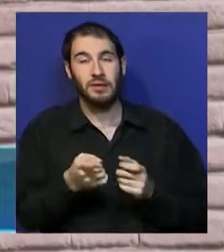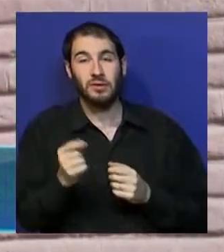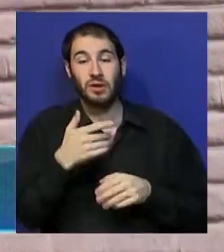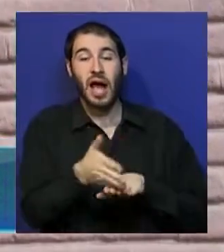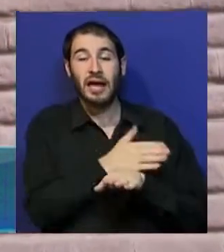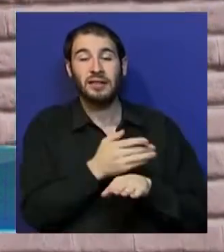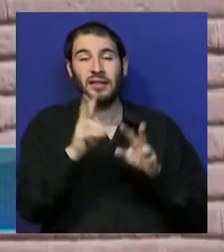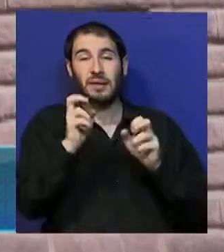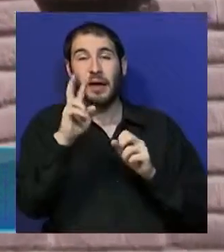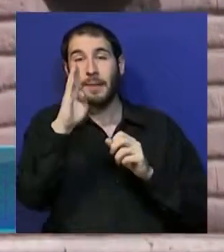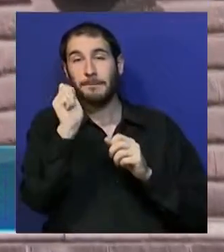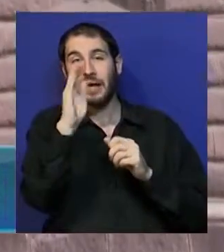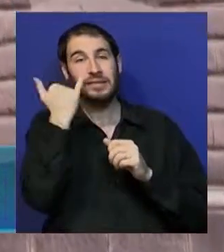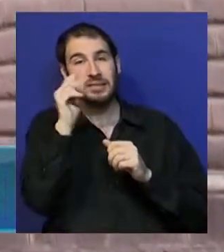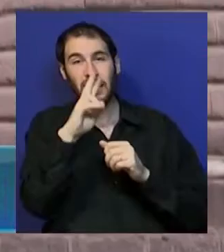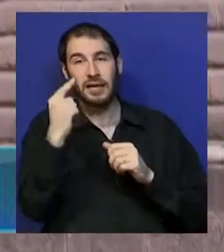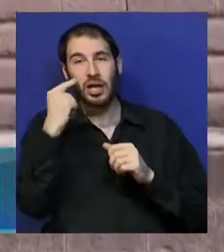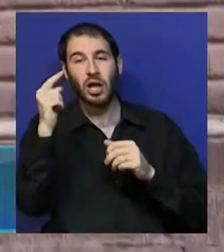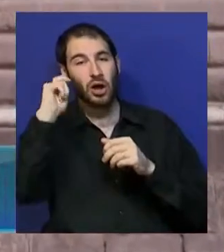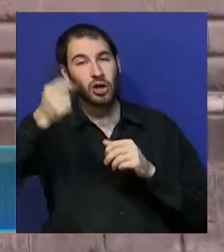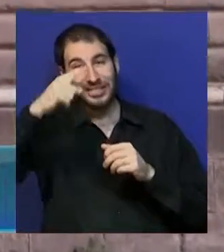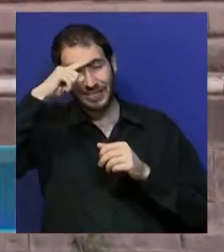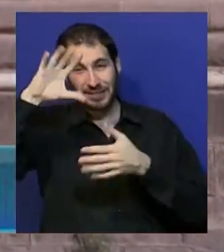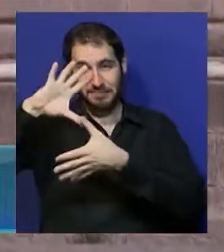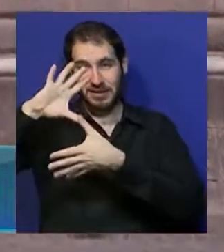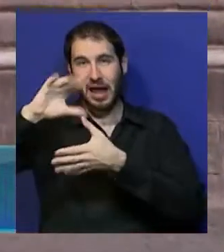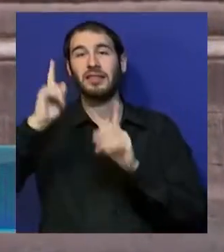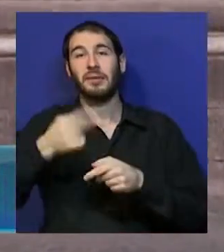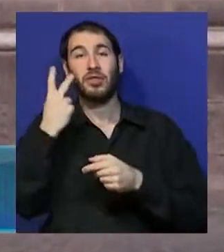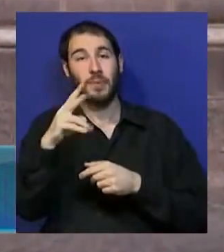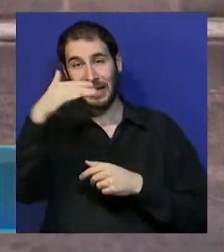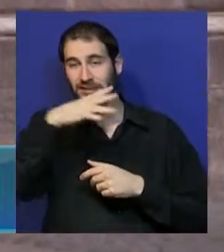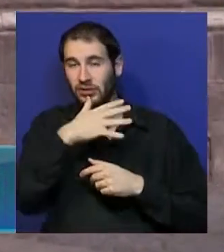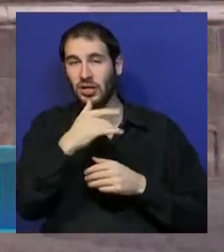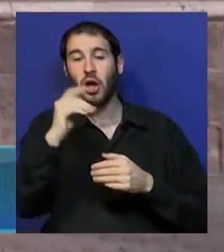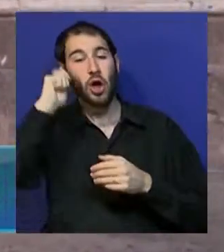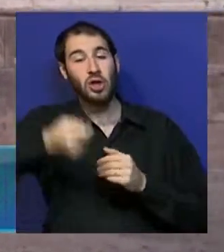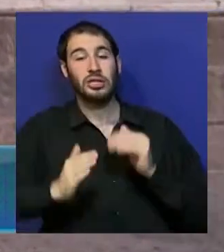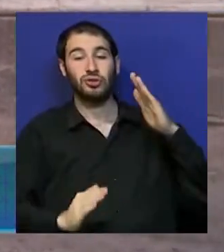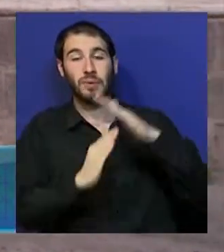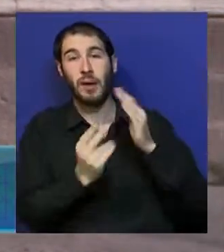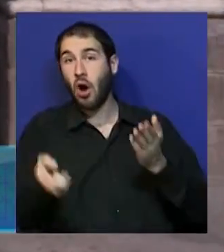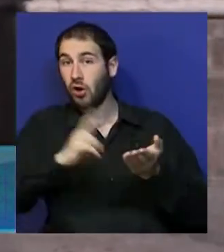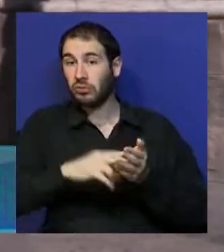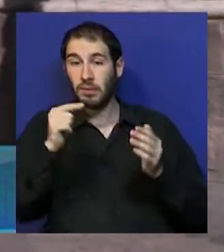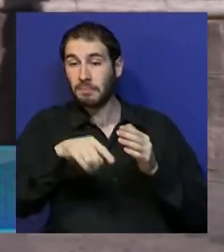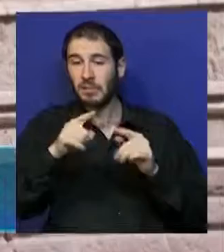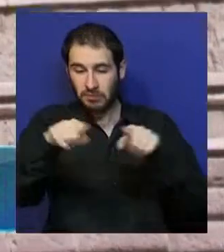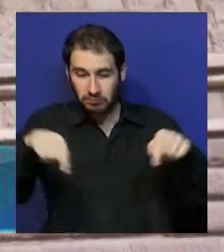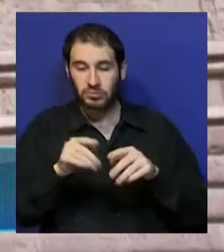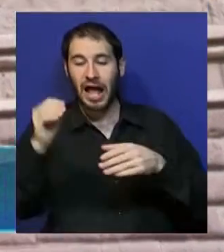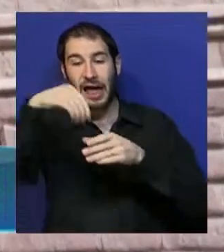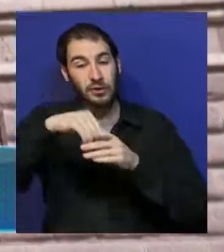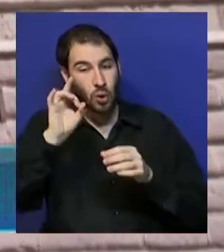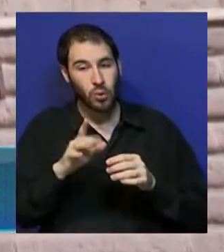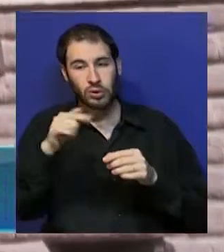antecedente el caso Bayarri versus Argentina de la Corte Interamericana, y en el 2014 la Corte Suprema volvió a ratificar esta jurisprudencia en el caso